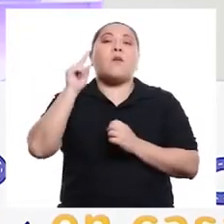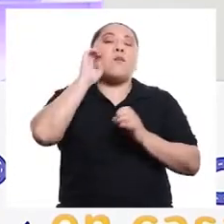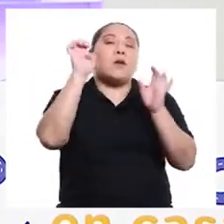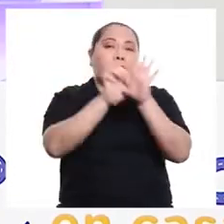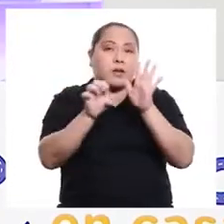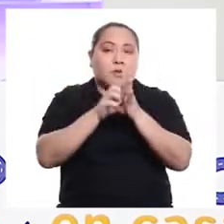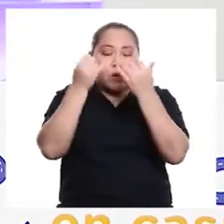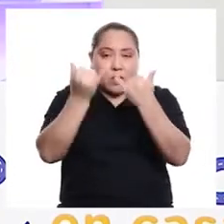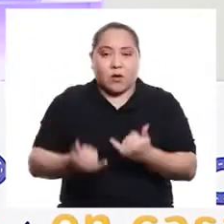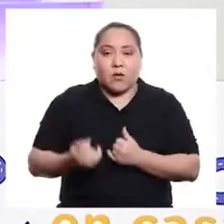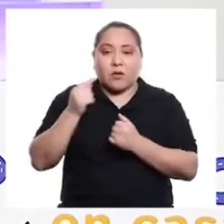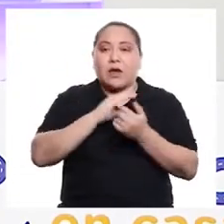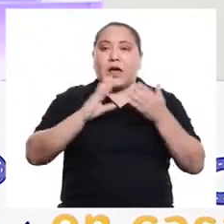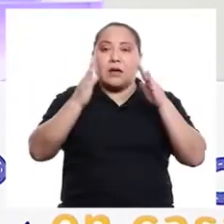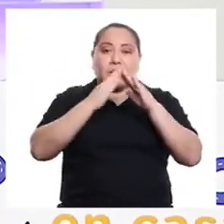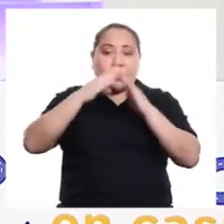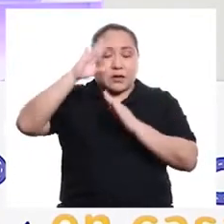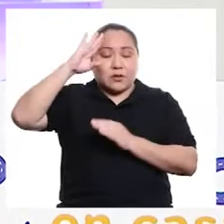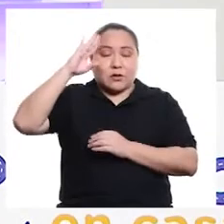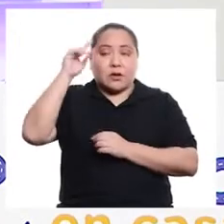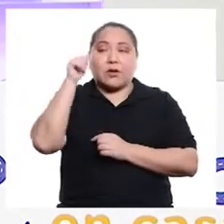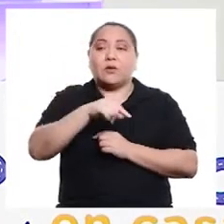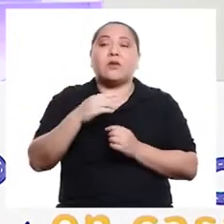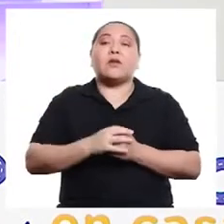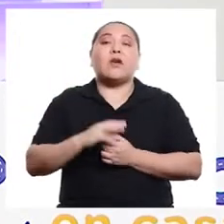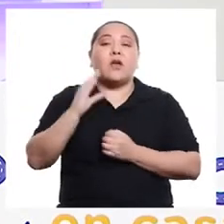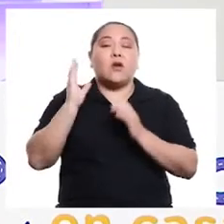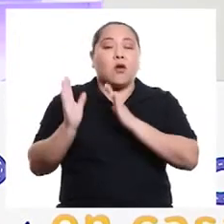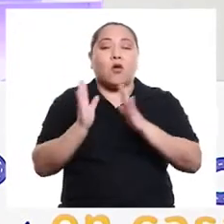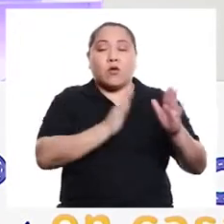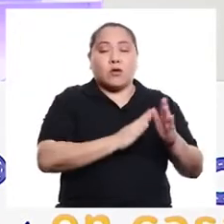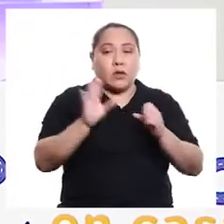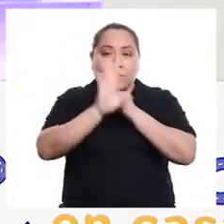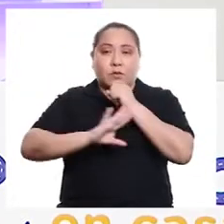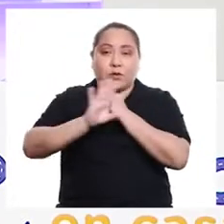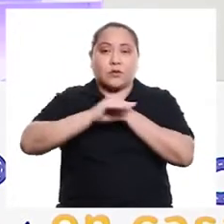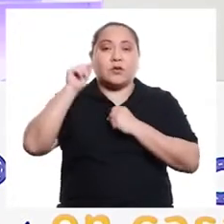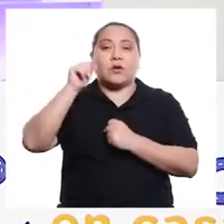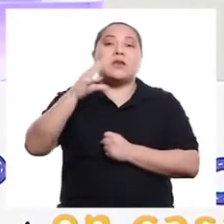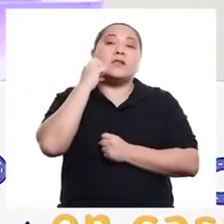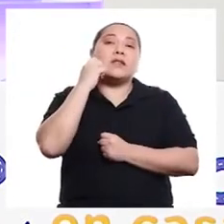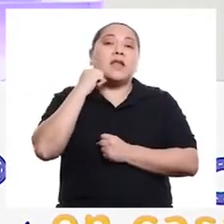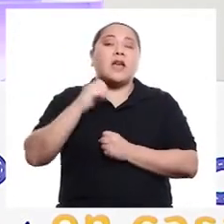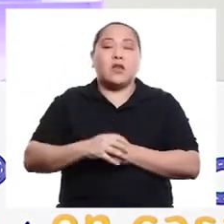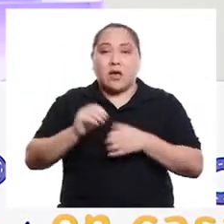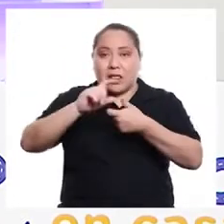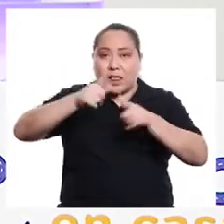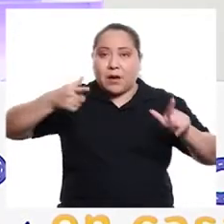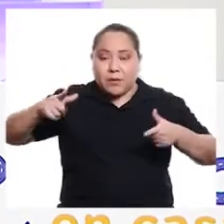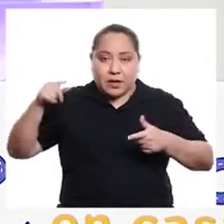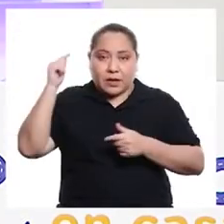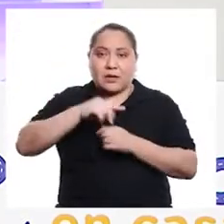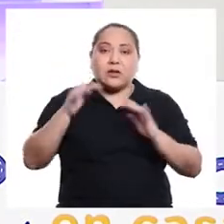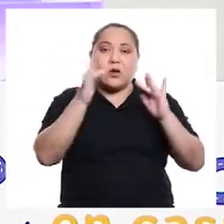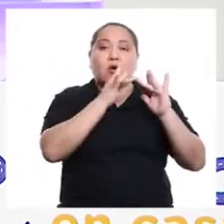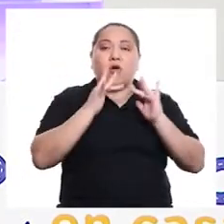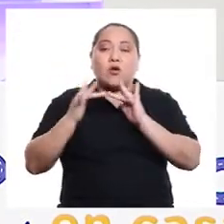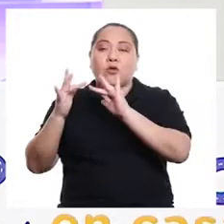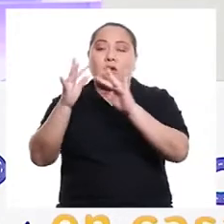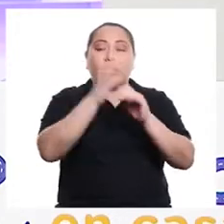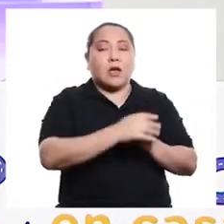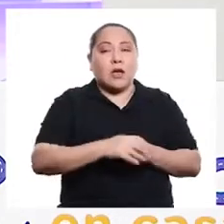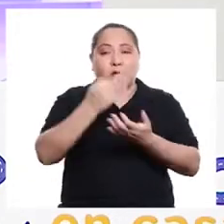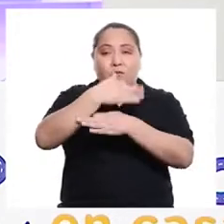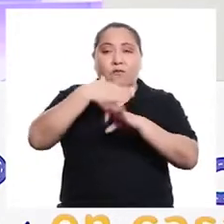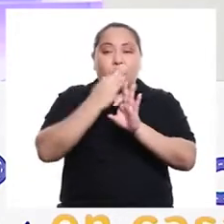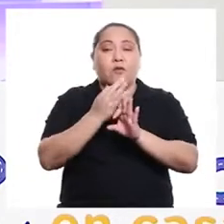del Perú. Por ejemplo, ahora las comisarías de la División Policial de Orden y Seguridad en Chiclayo, Lambayeque, estarán